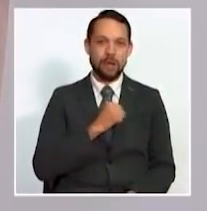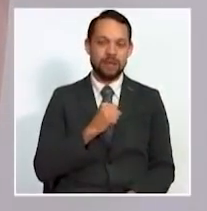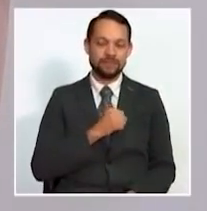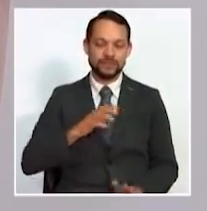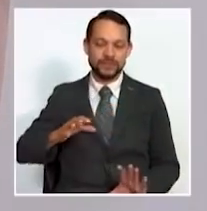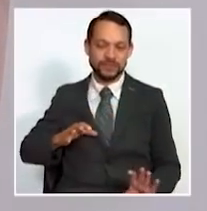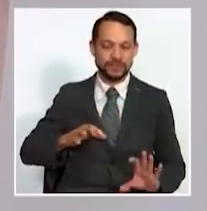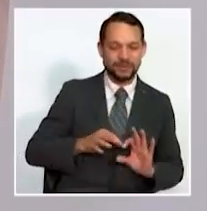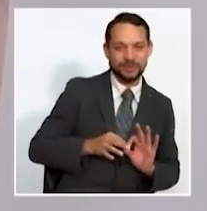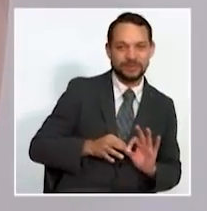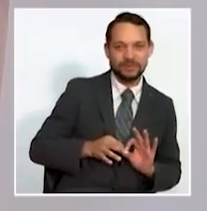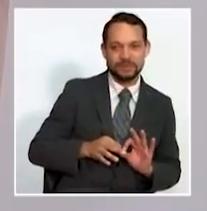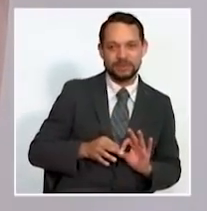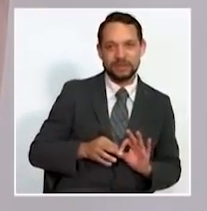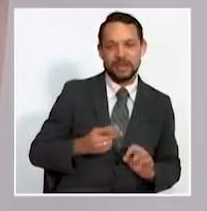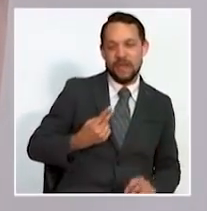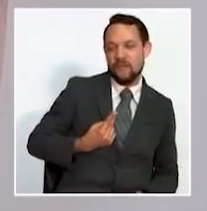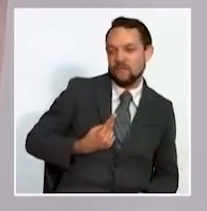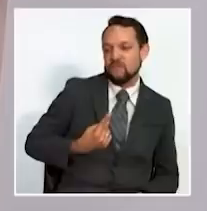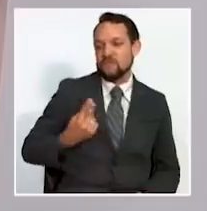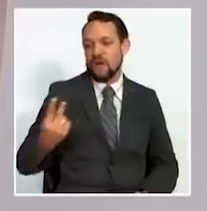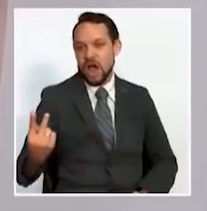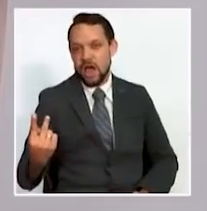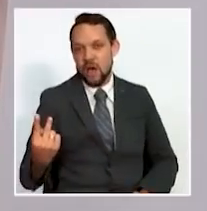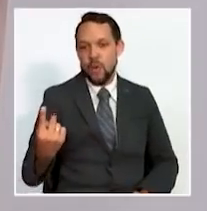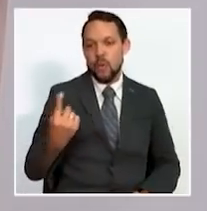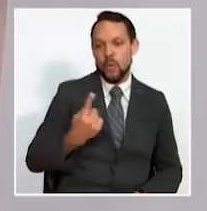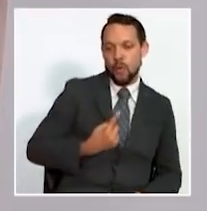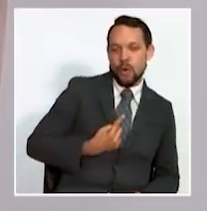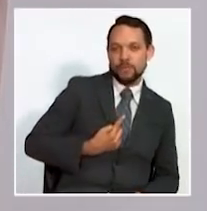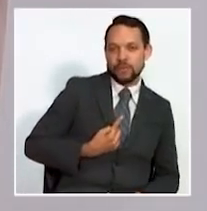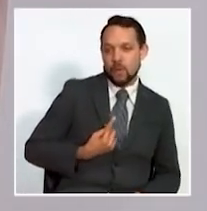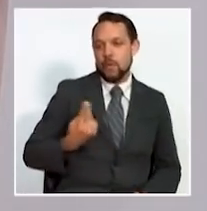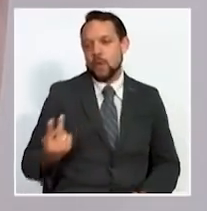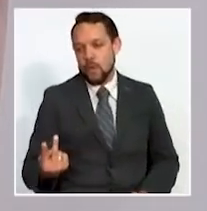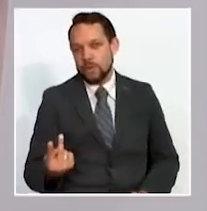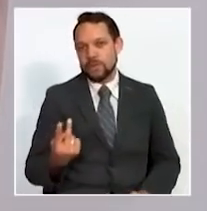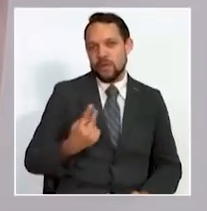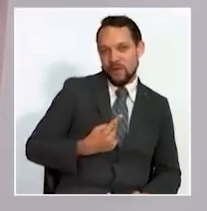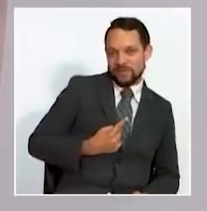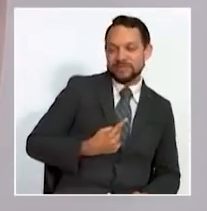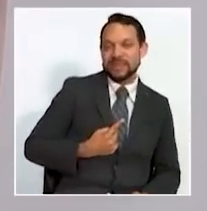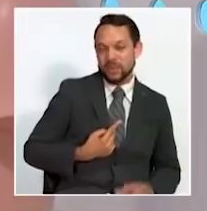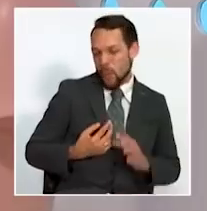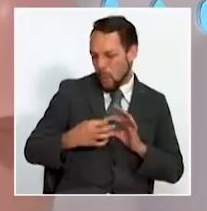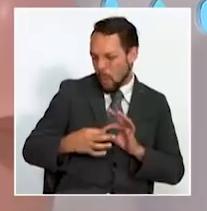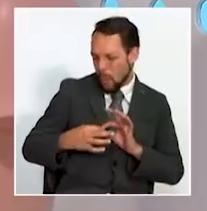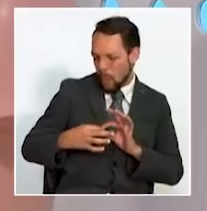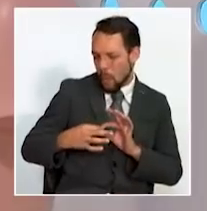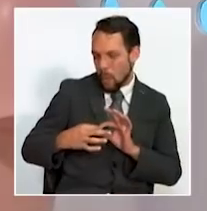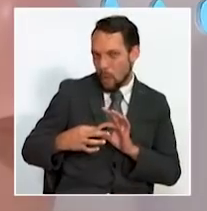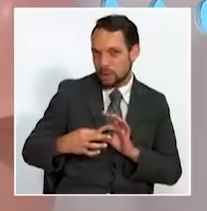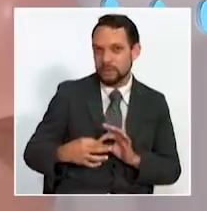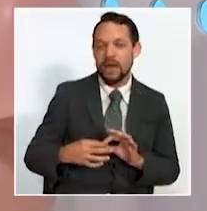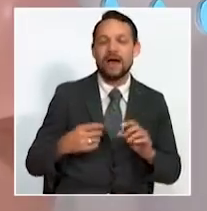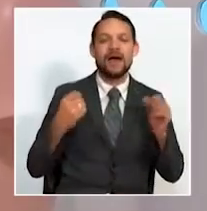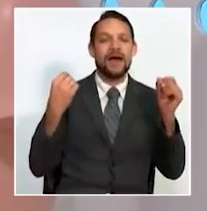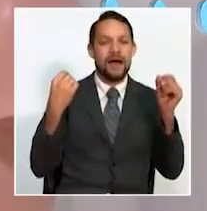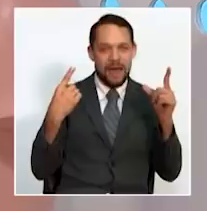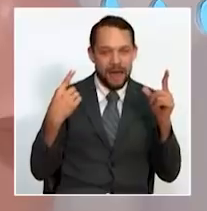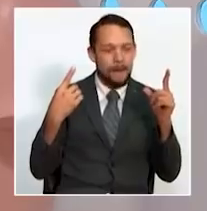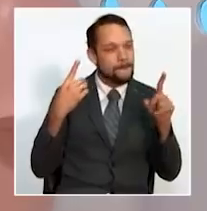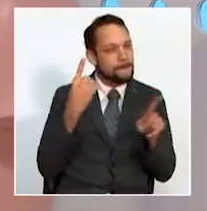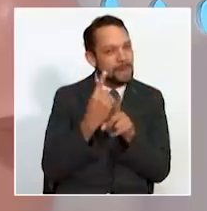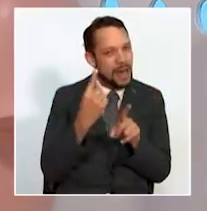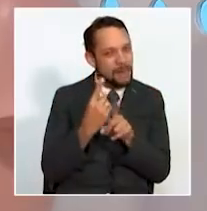pasarla directamente hacia la aorta y la aorta llevárnosla por todo el cuerpo. ¿Por qué hay que entender esto? Porque es